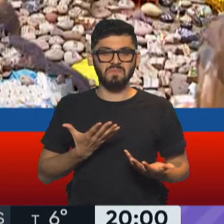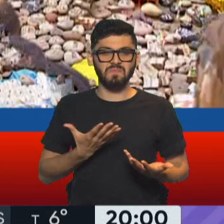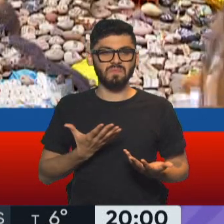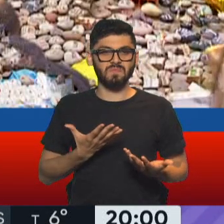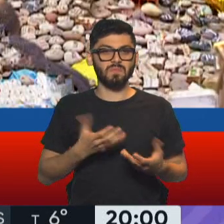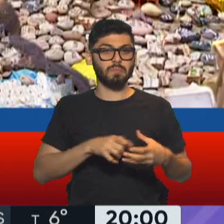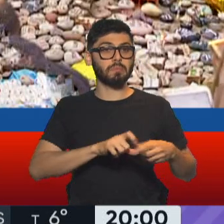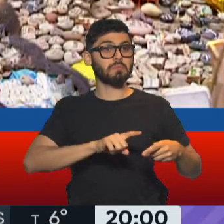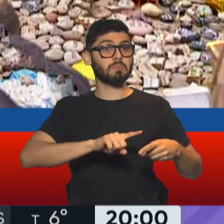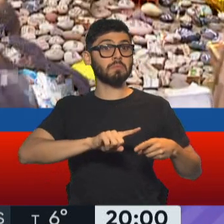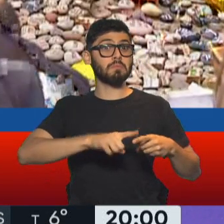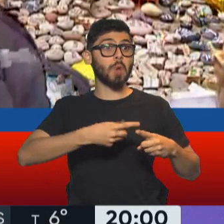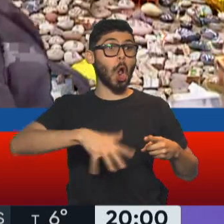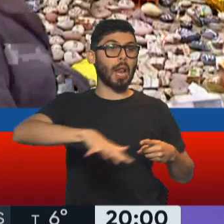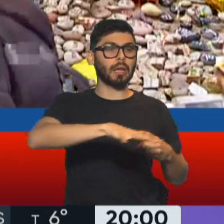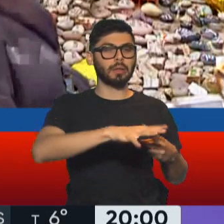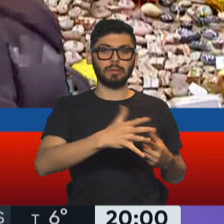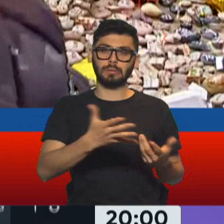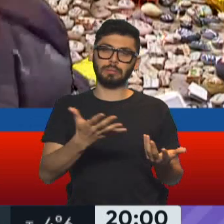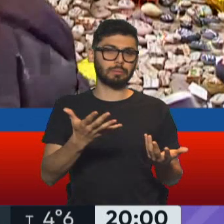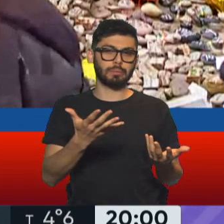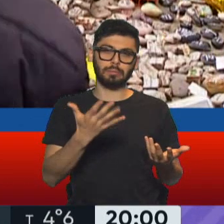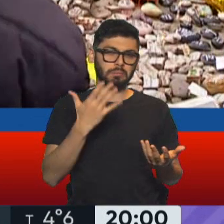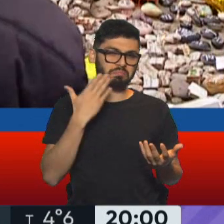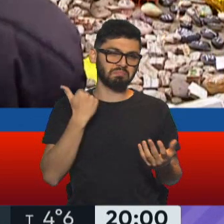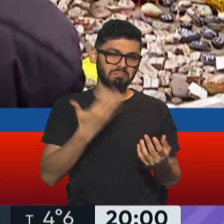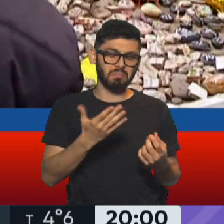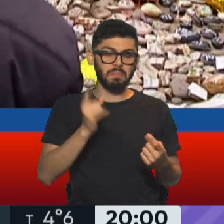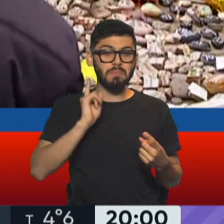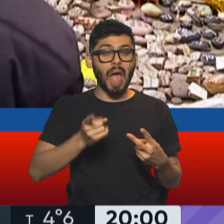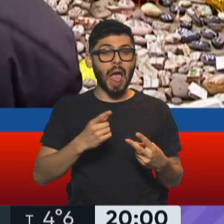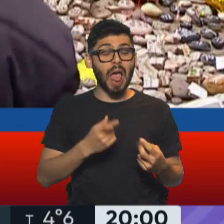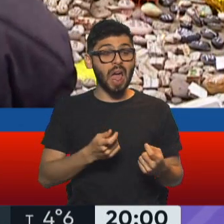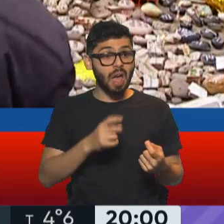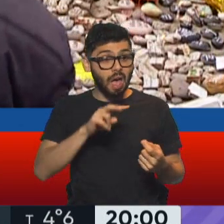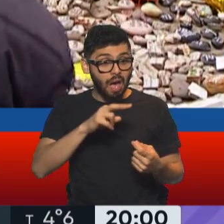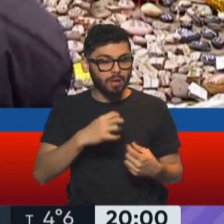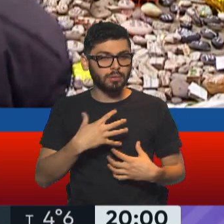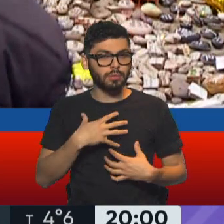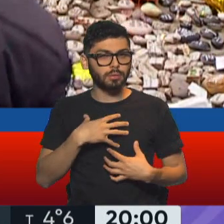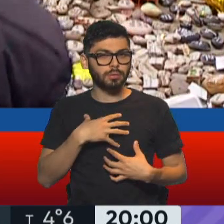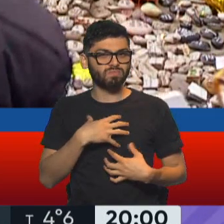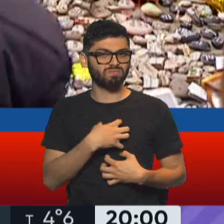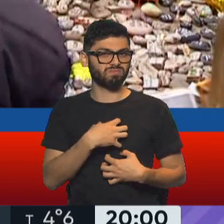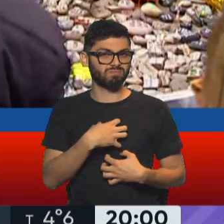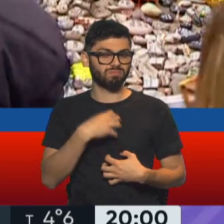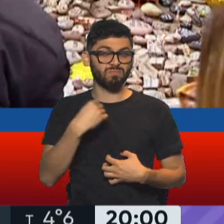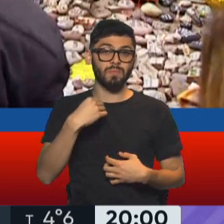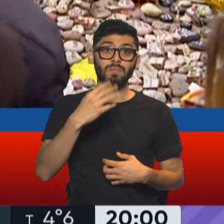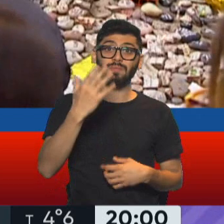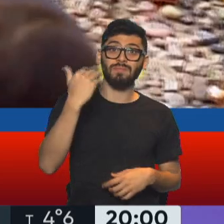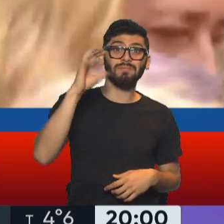clase política, también me produce mucha bronca porque cuando la provincia de